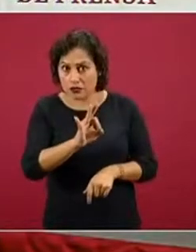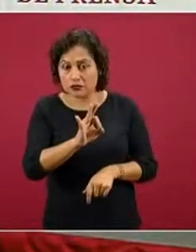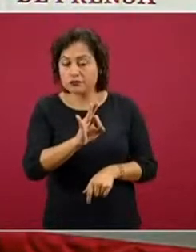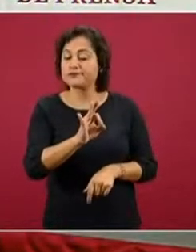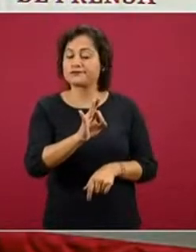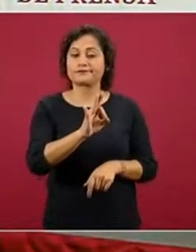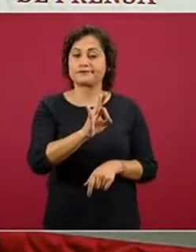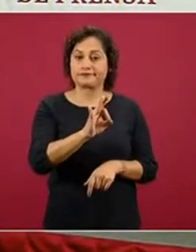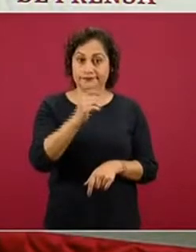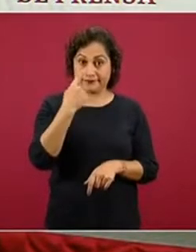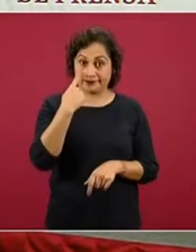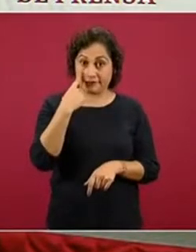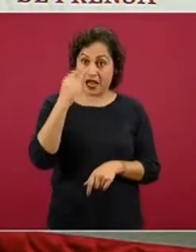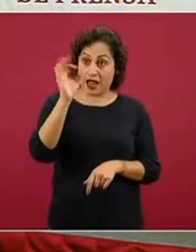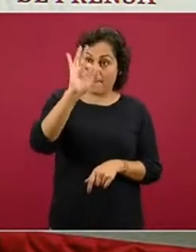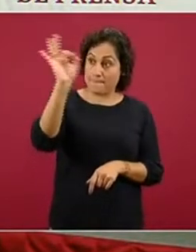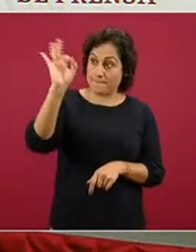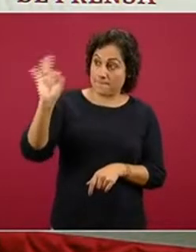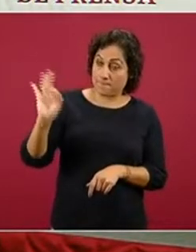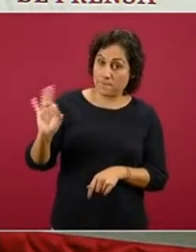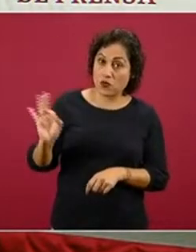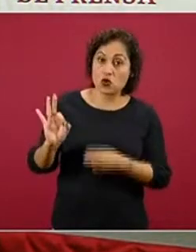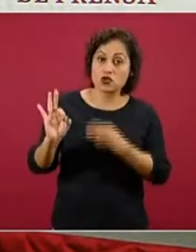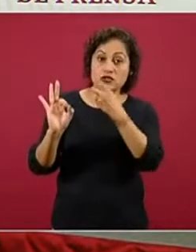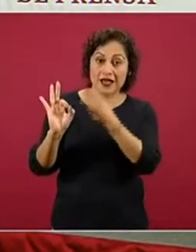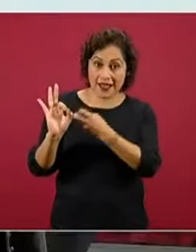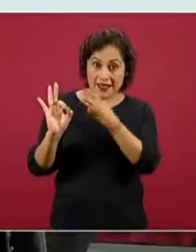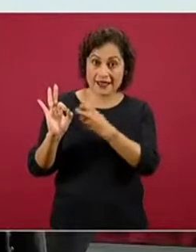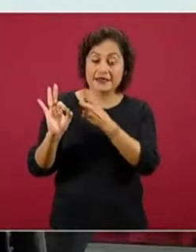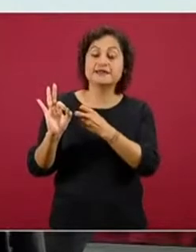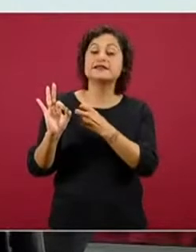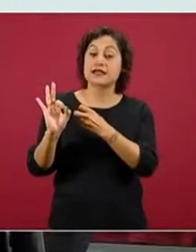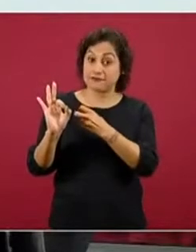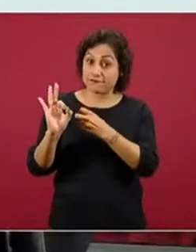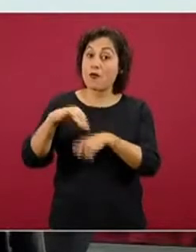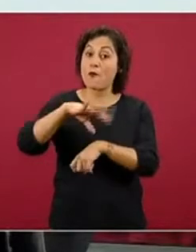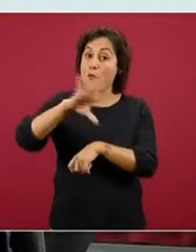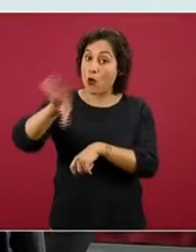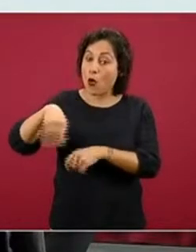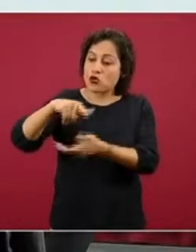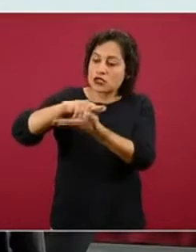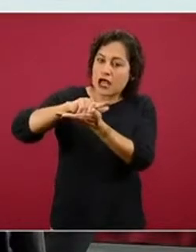vivo que requiere un ambiente también limpio para colocar sus